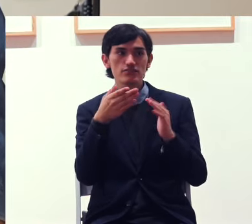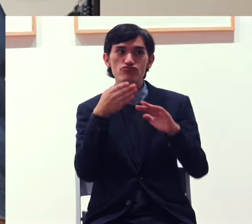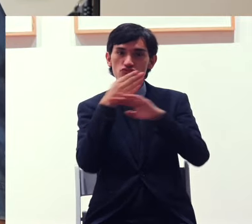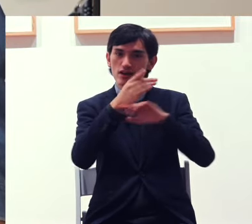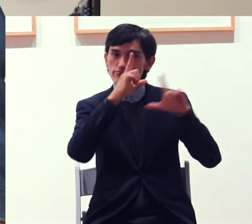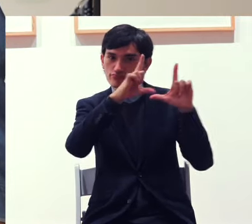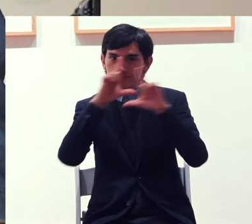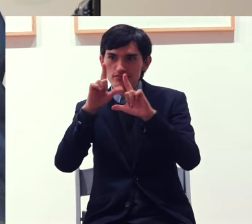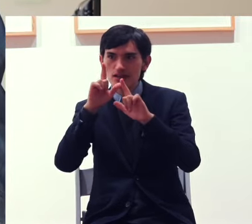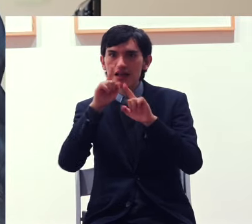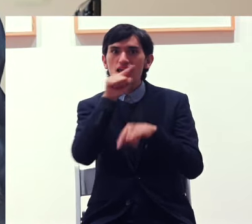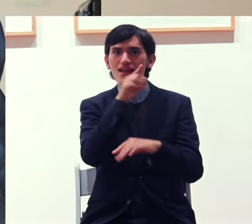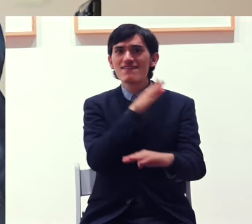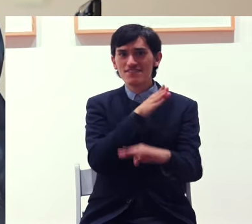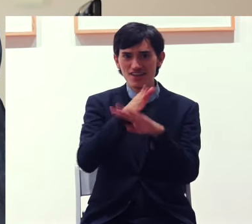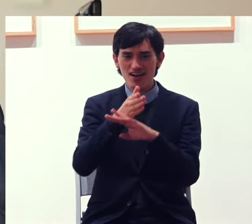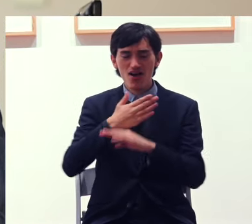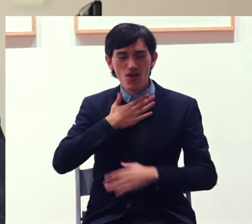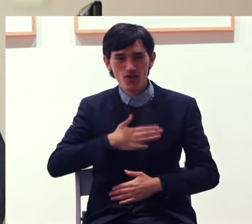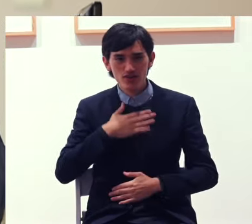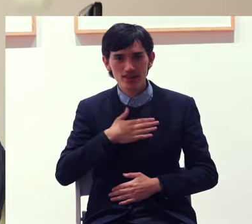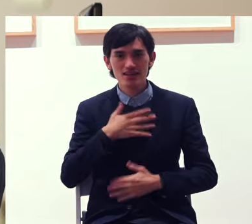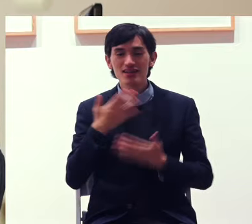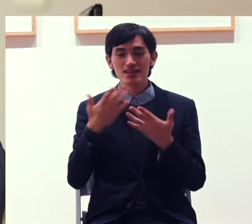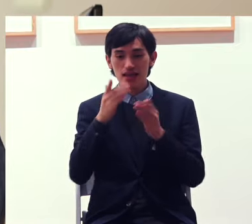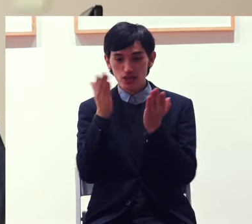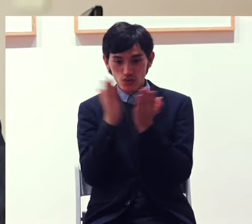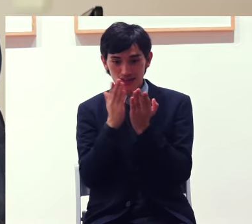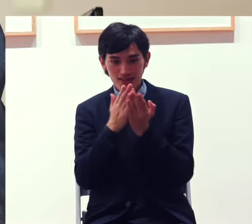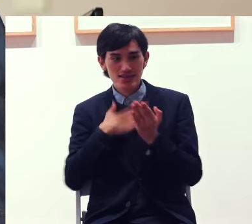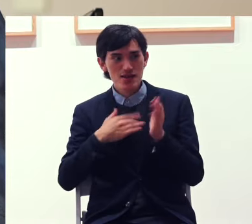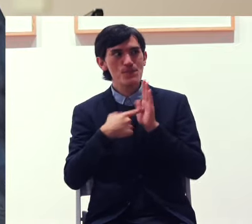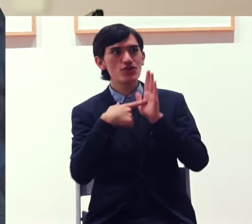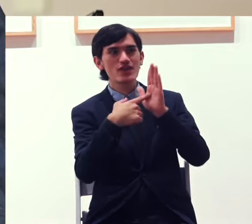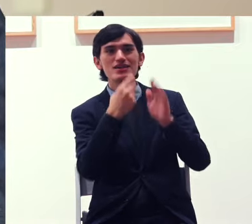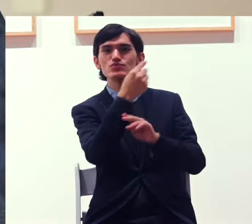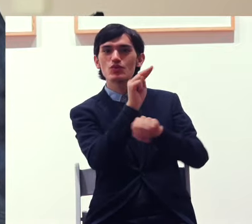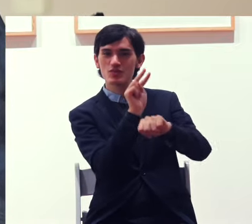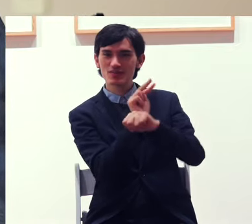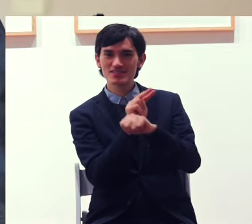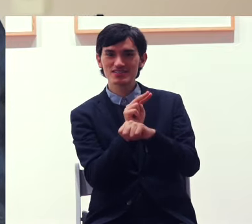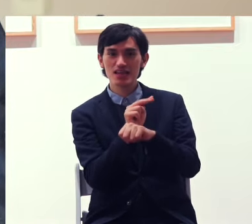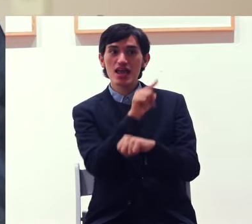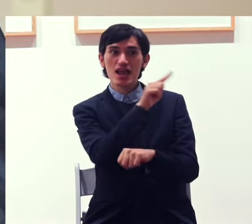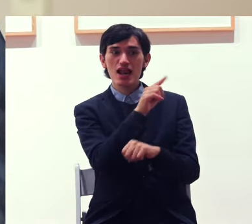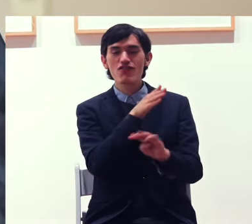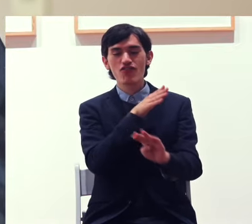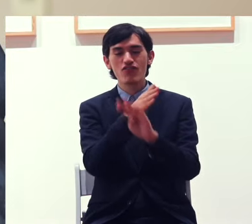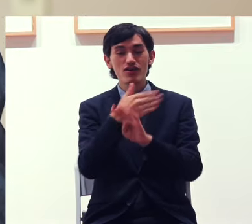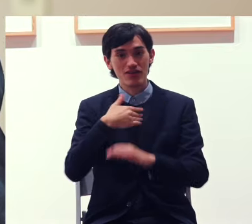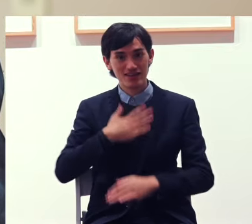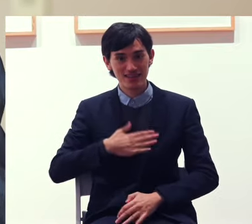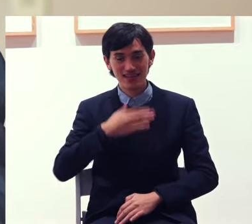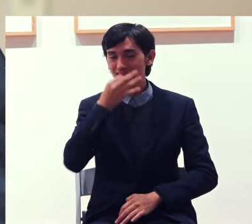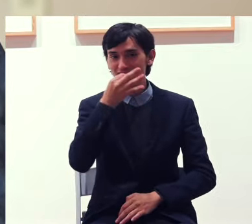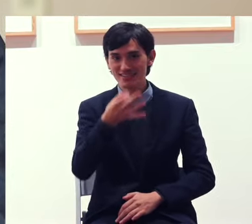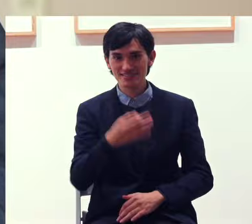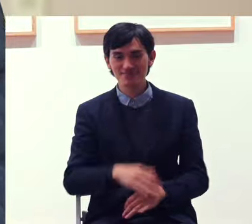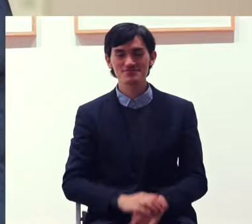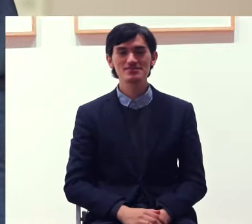tú lo invitas a tu taller y quieres para mostrarle tus trabajos, él bueno, muchas veces fue, y lo quería decir